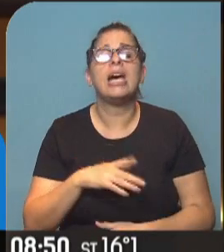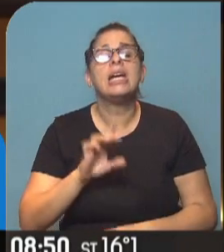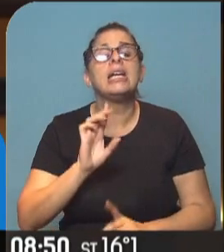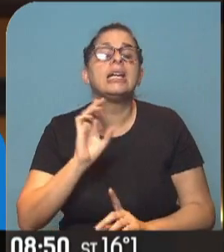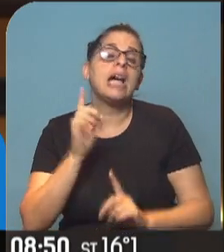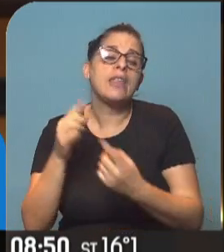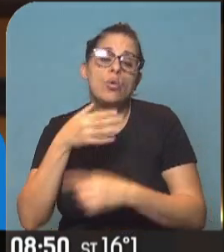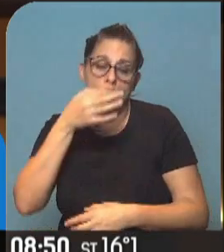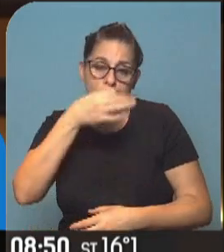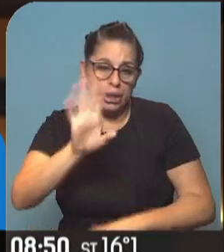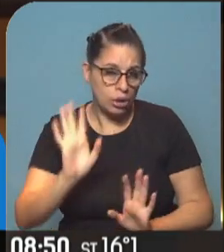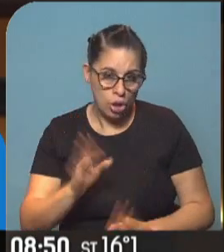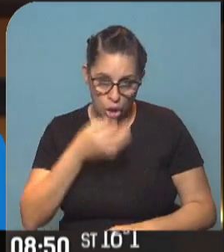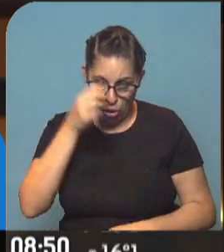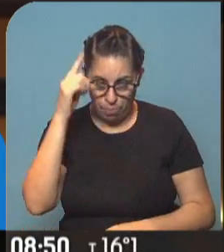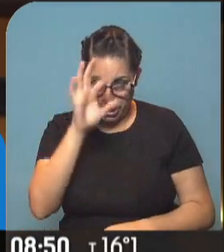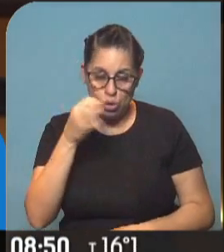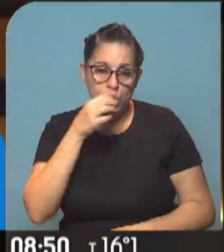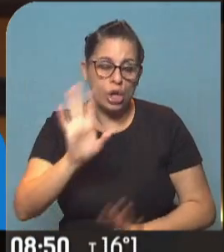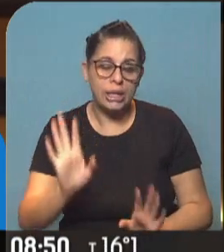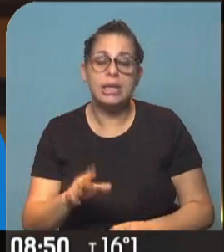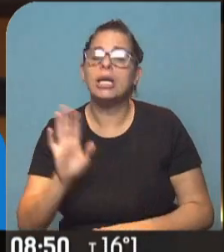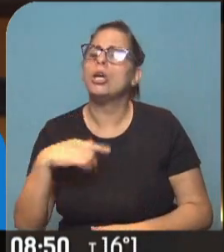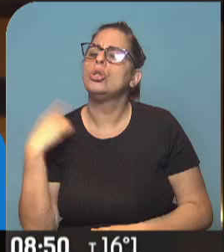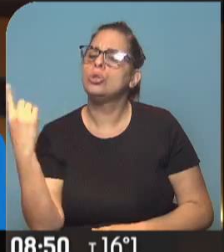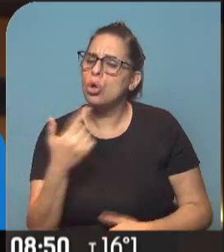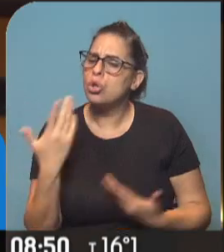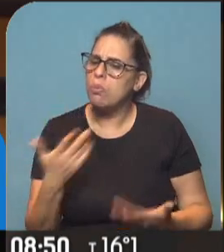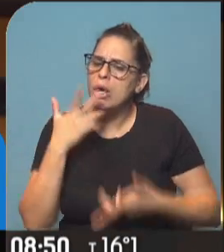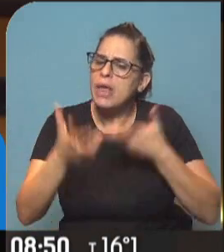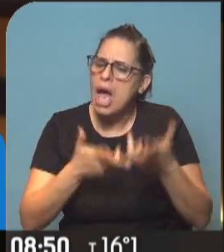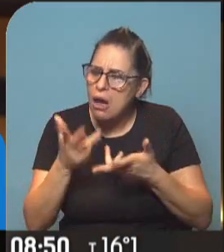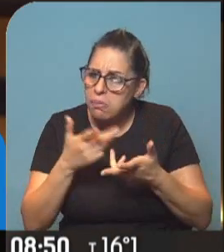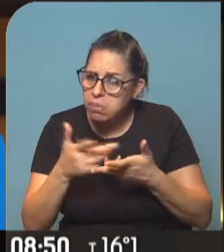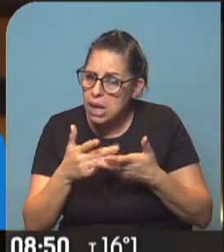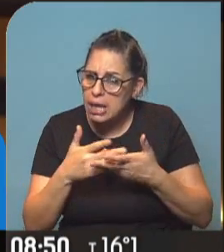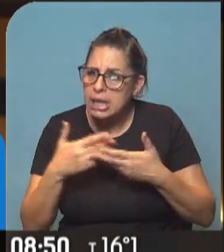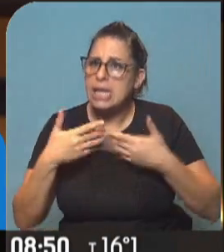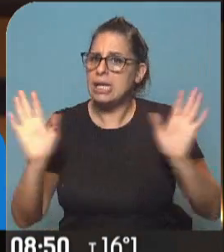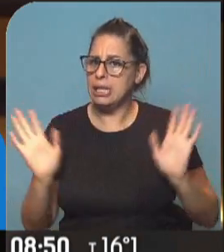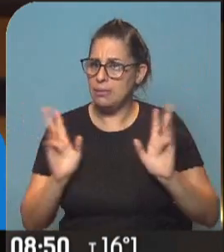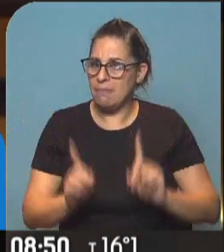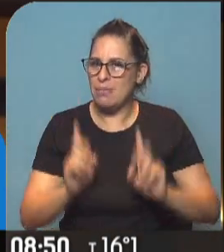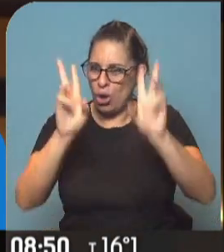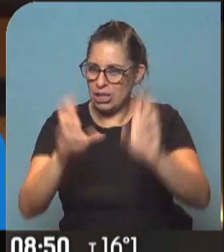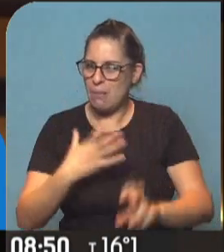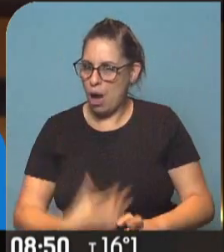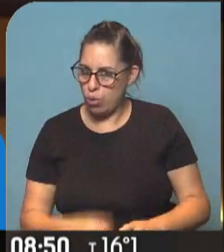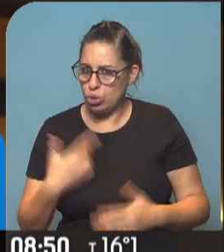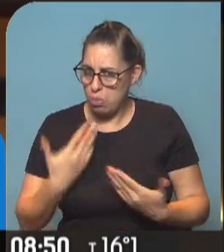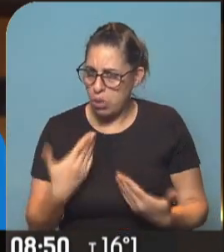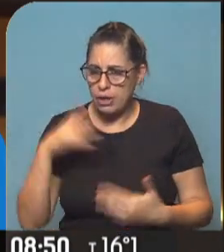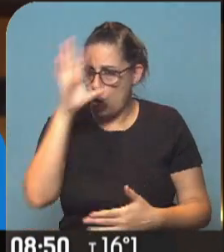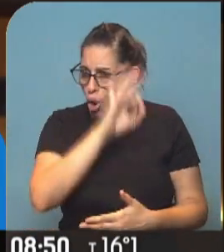la posibilidad que todos podamos poner en la mesa sin tabúes este tema y podamos tomar una posición